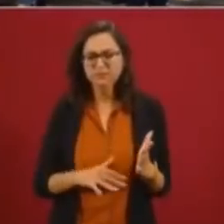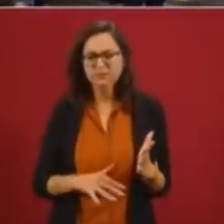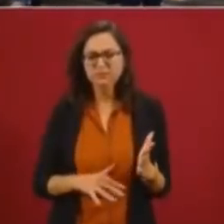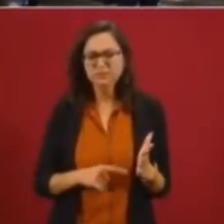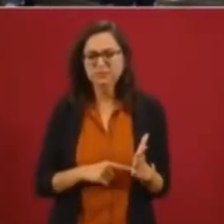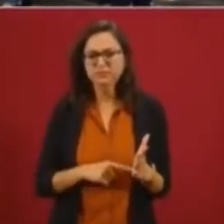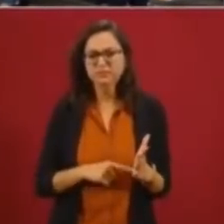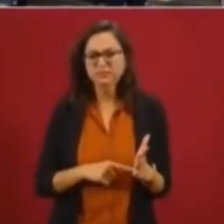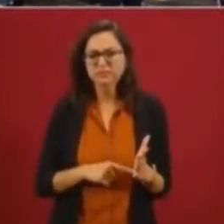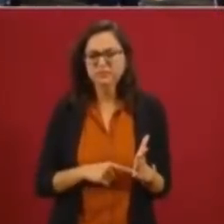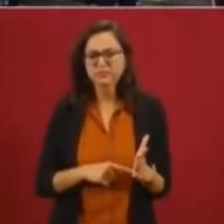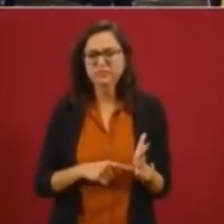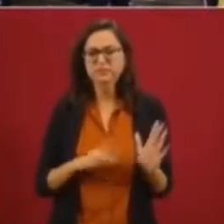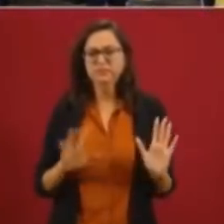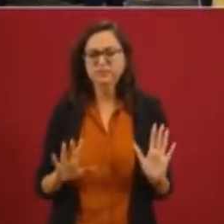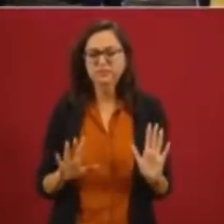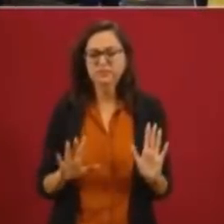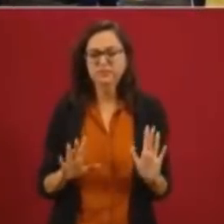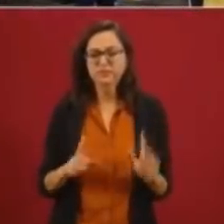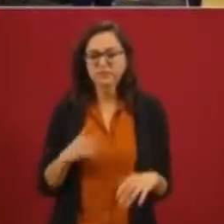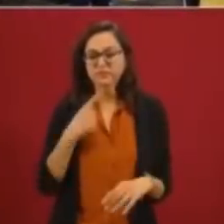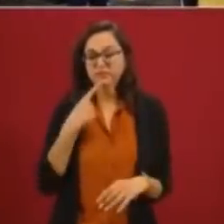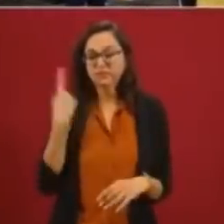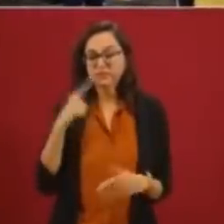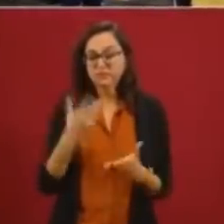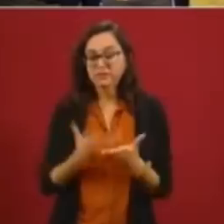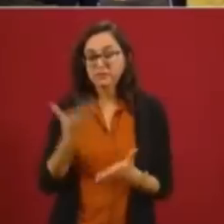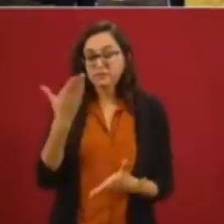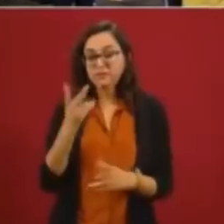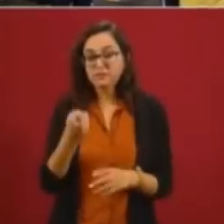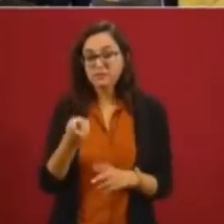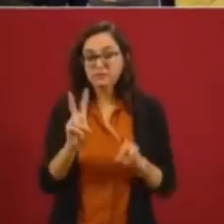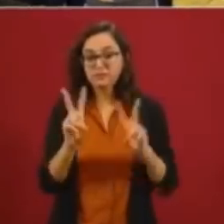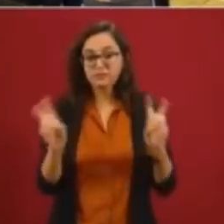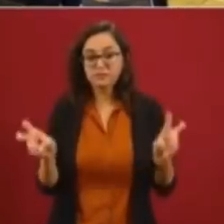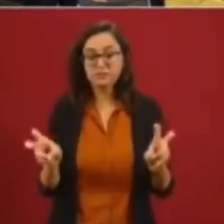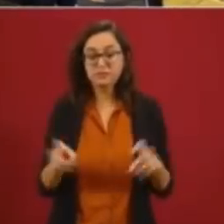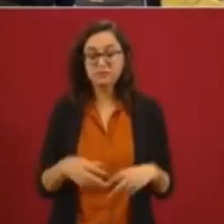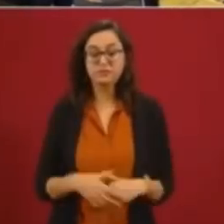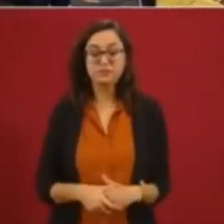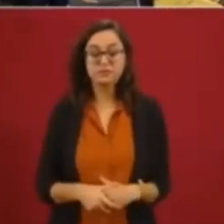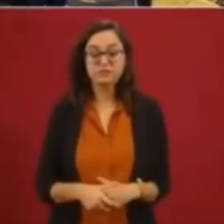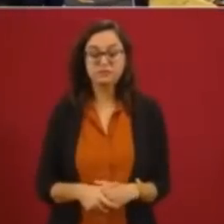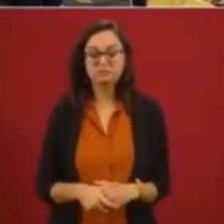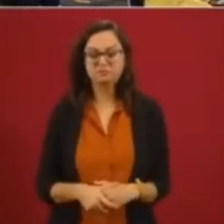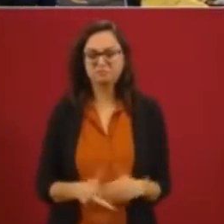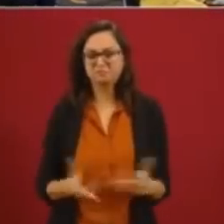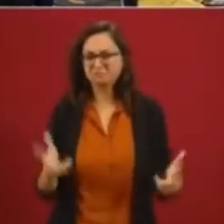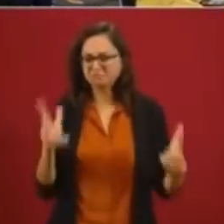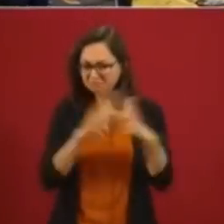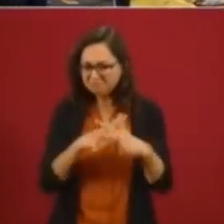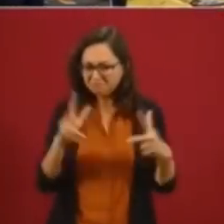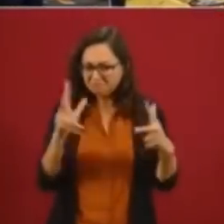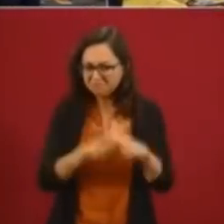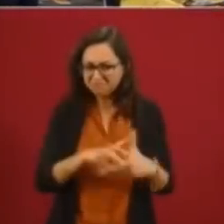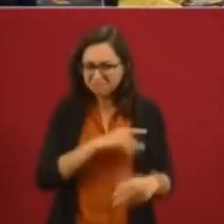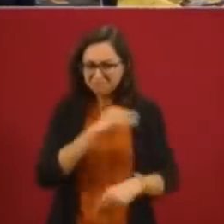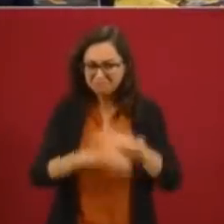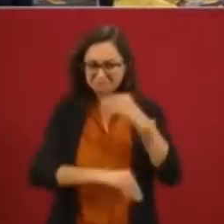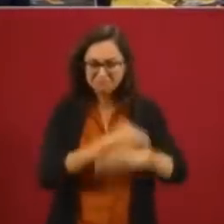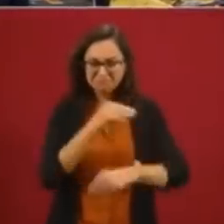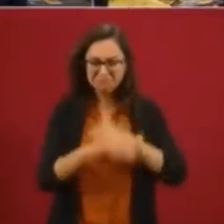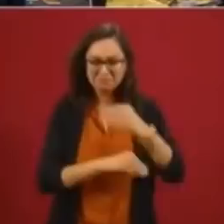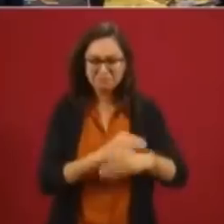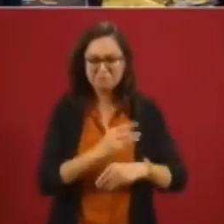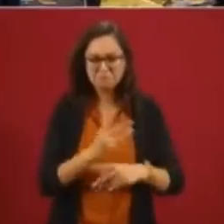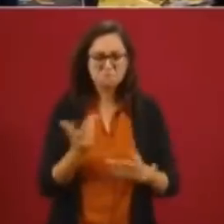de que iba a presentar una denuncia en ese sentido. No es un pleito, es que